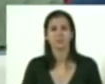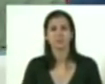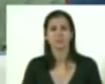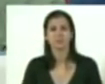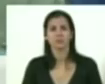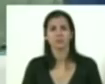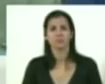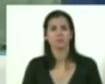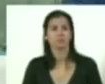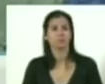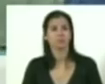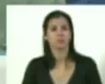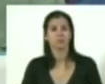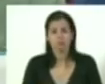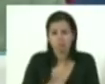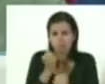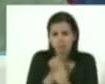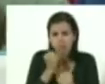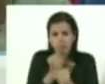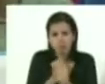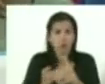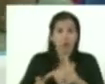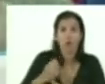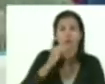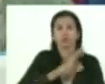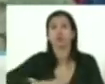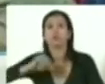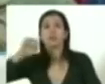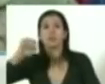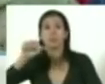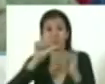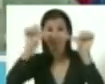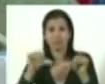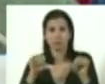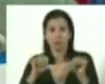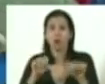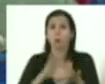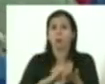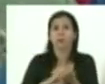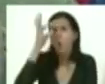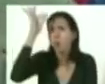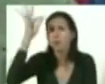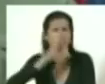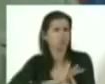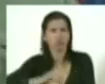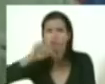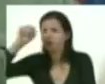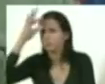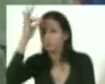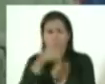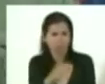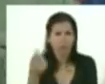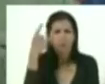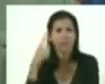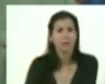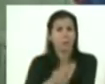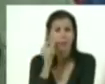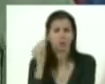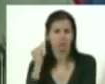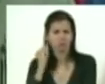nuestro modelo socialista. Solo en socialismo lograremos, hermanos,